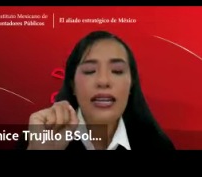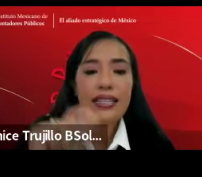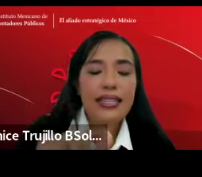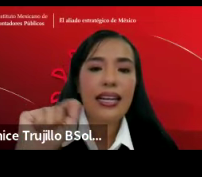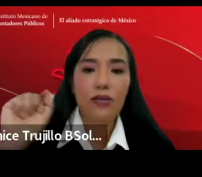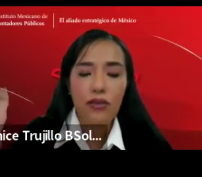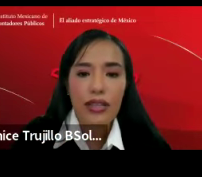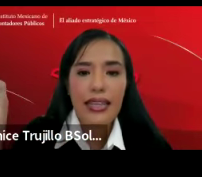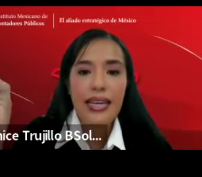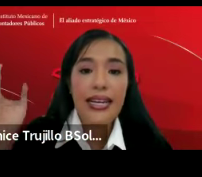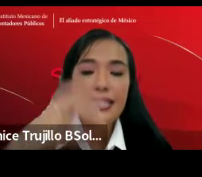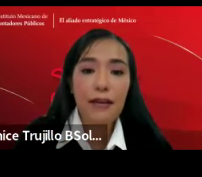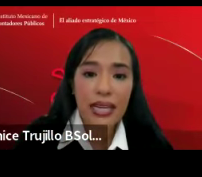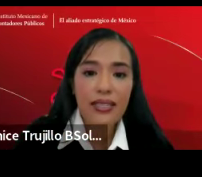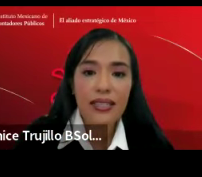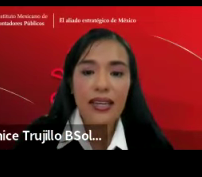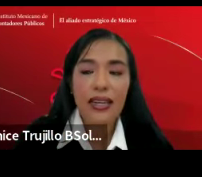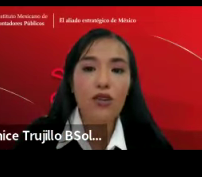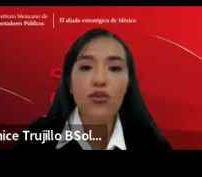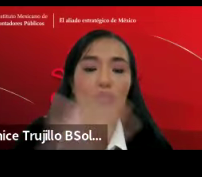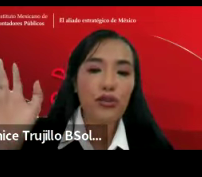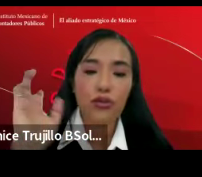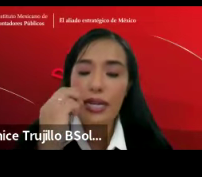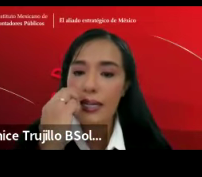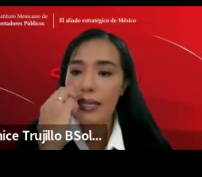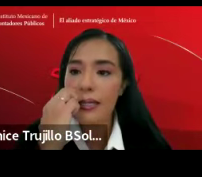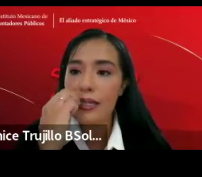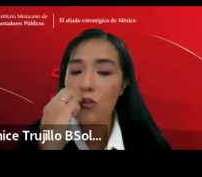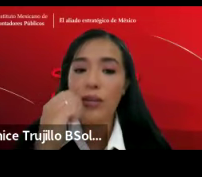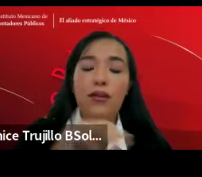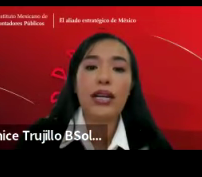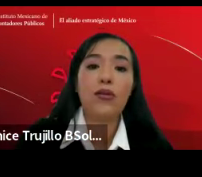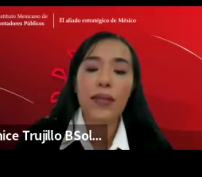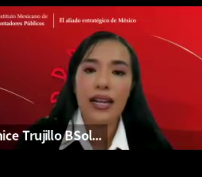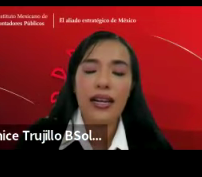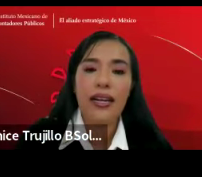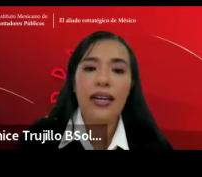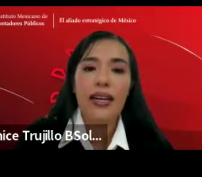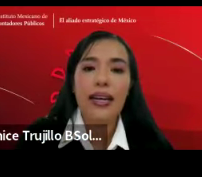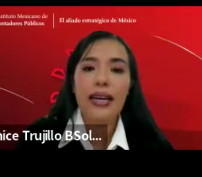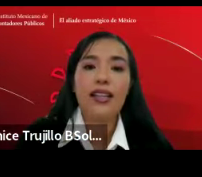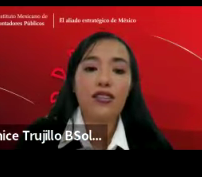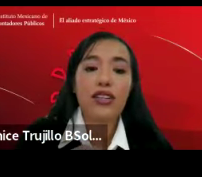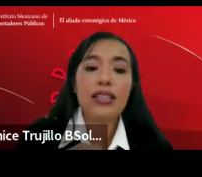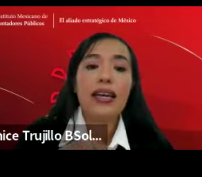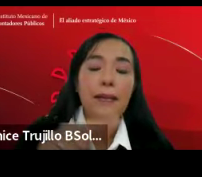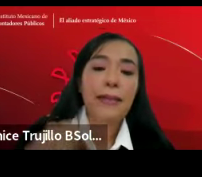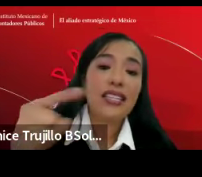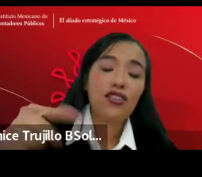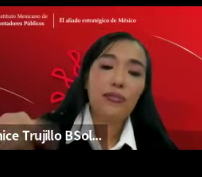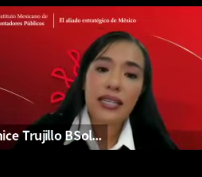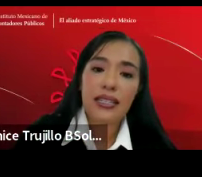donde le dices a la autoridad que este mes ninguno de tus clientes superó el umbral.